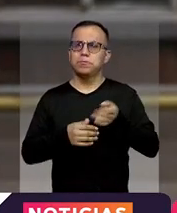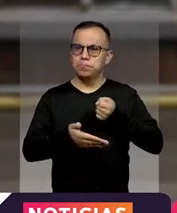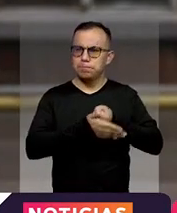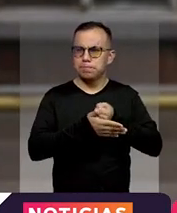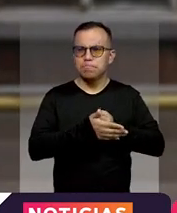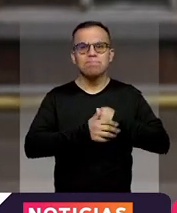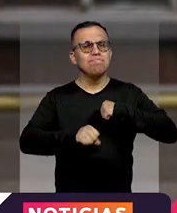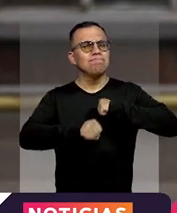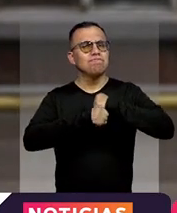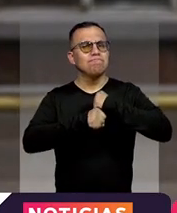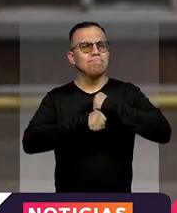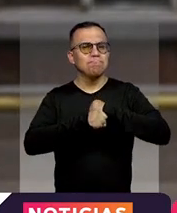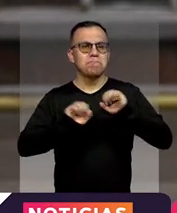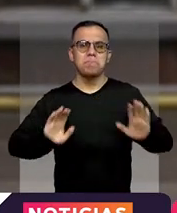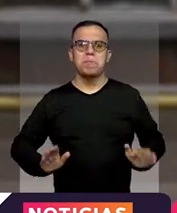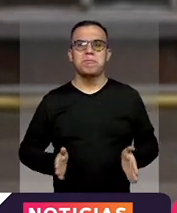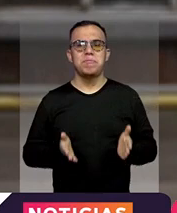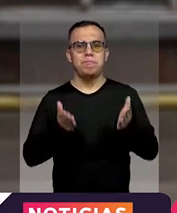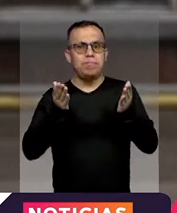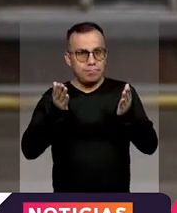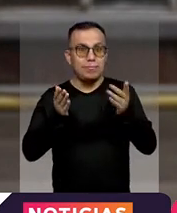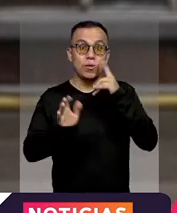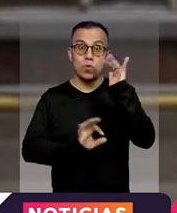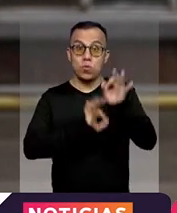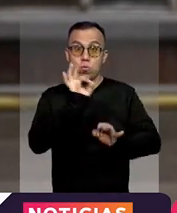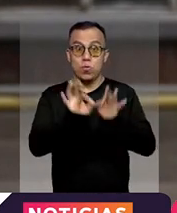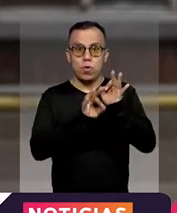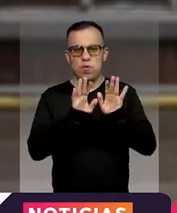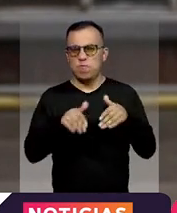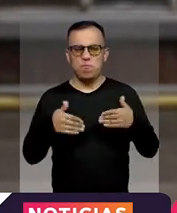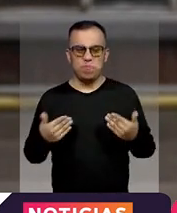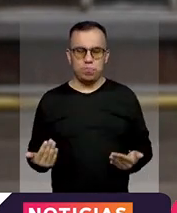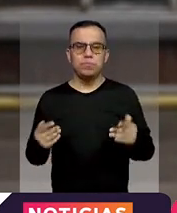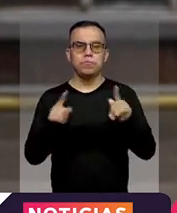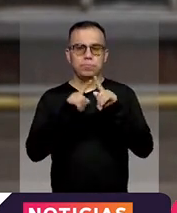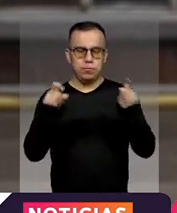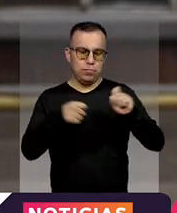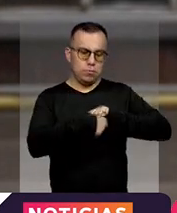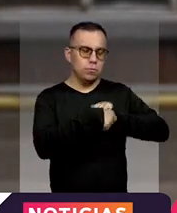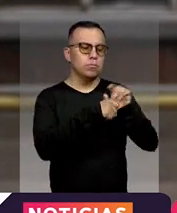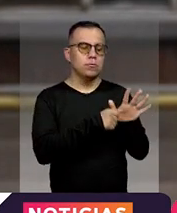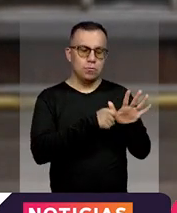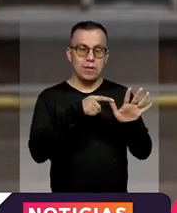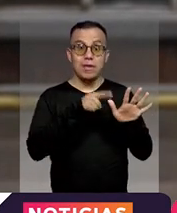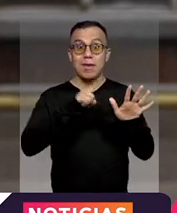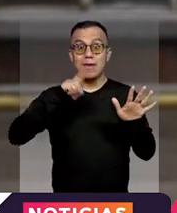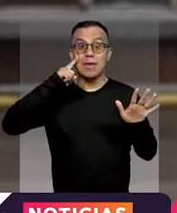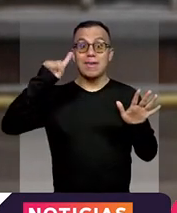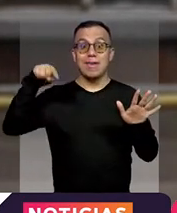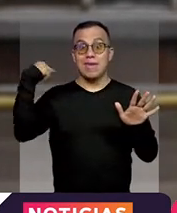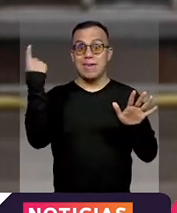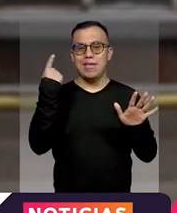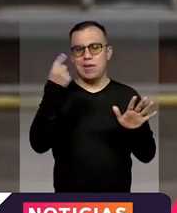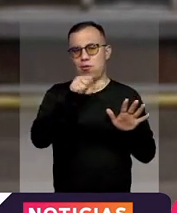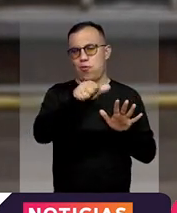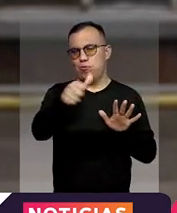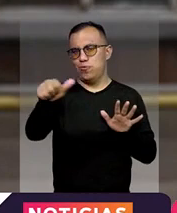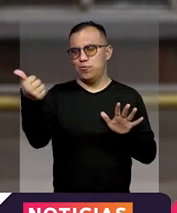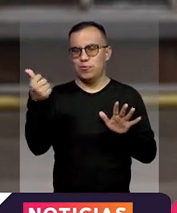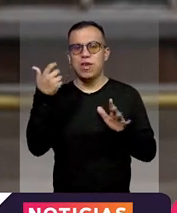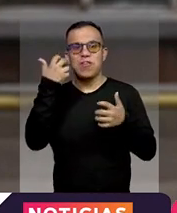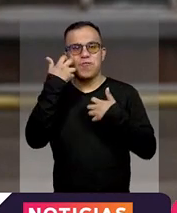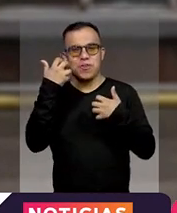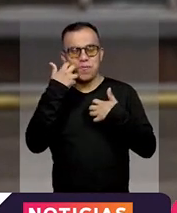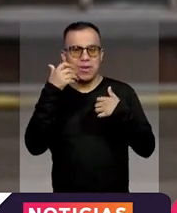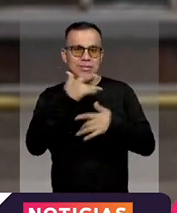trabajando en mejorar la capacidad de cuidado, no solamente del COVID, sino en general de las demás enfermedades y de los temas de